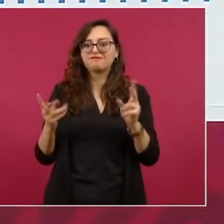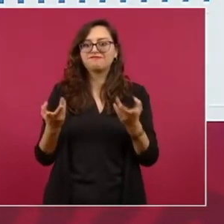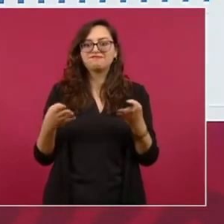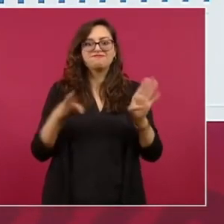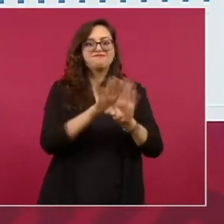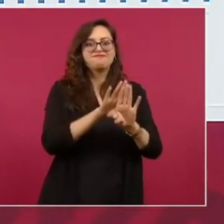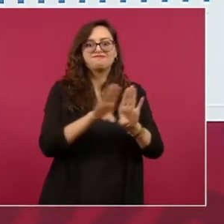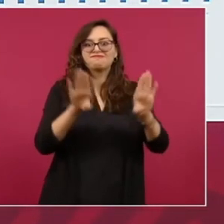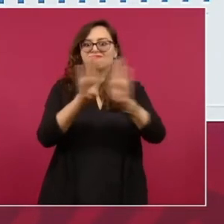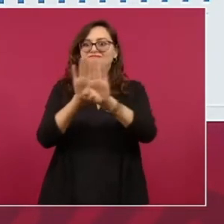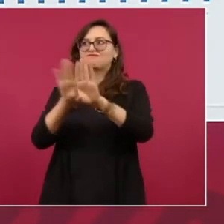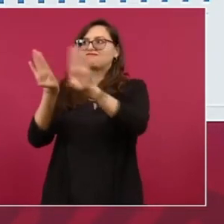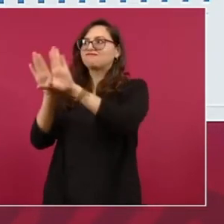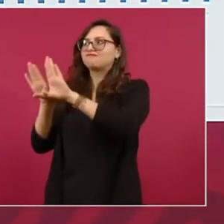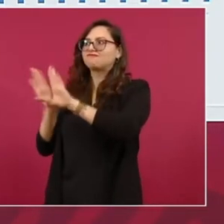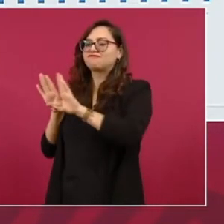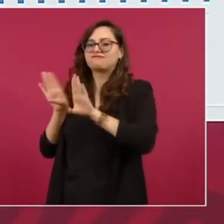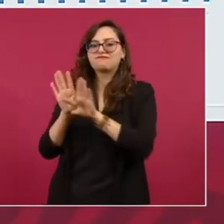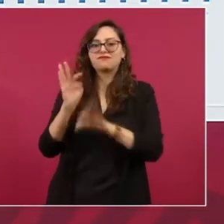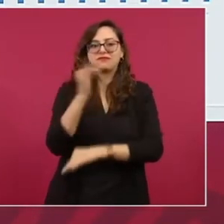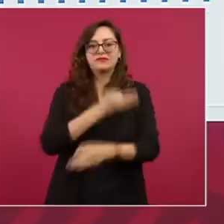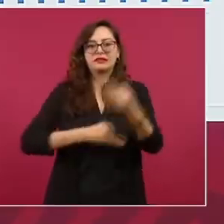cerradas